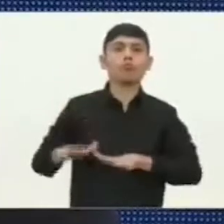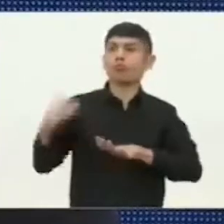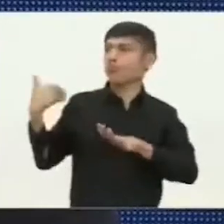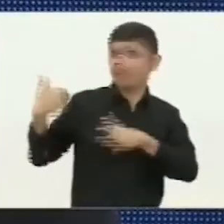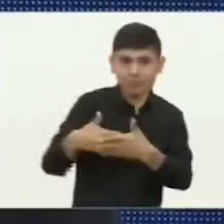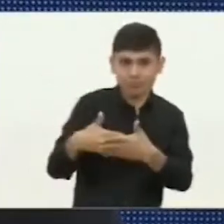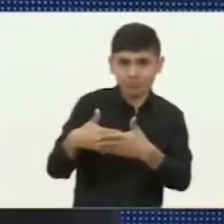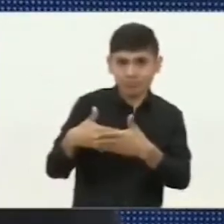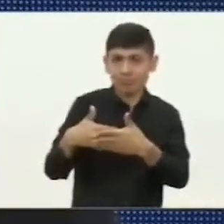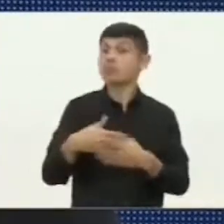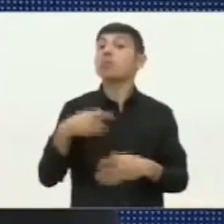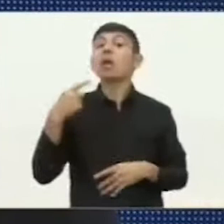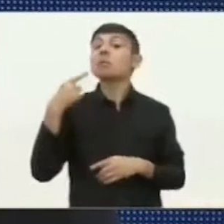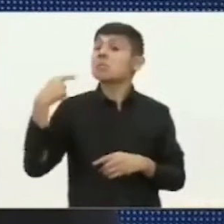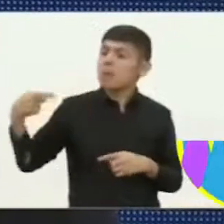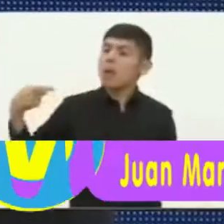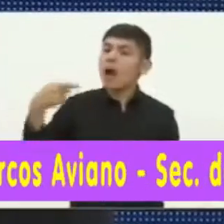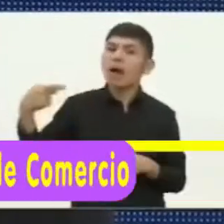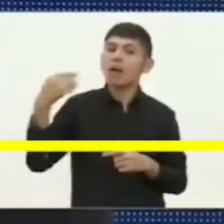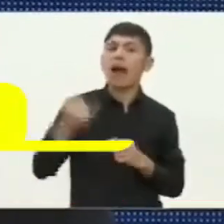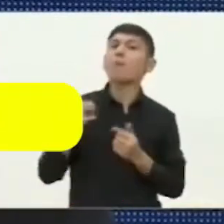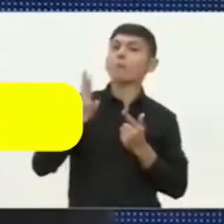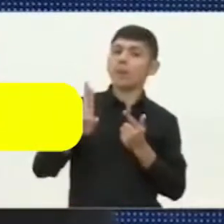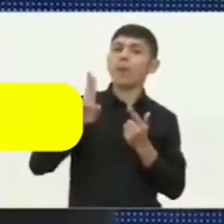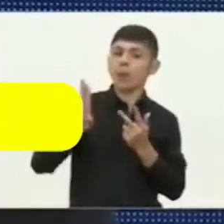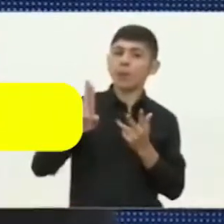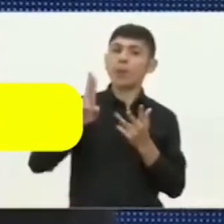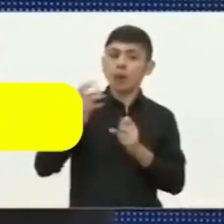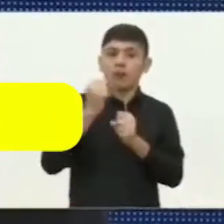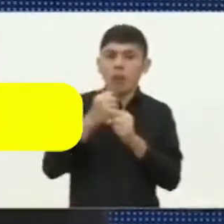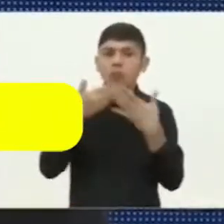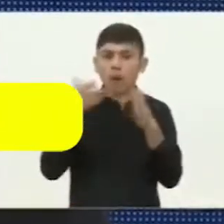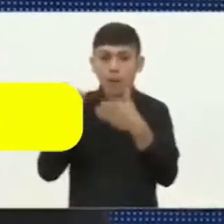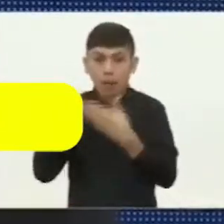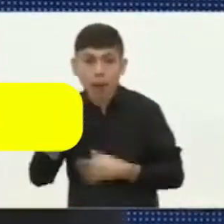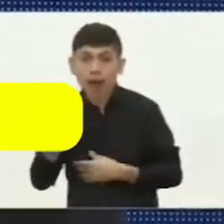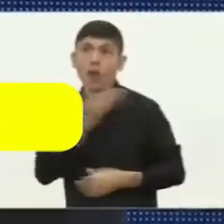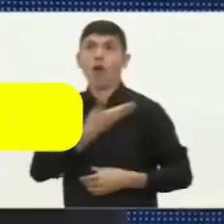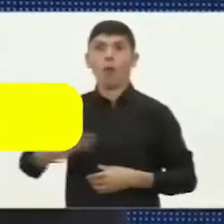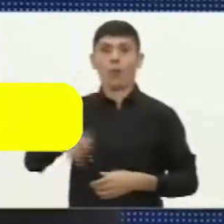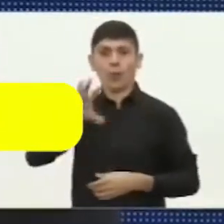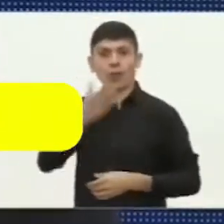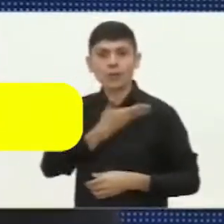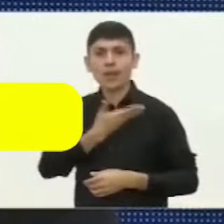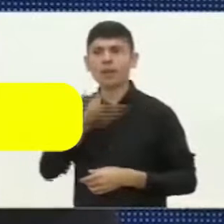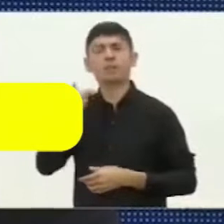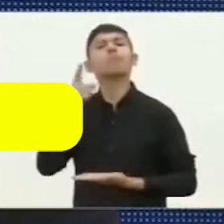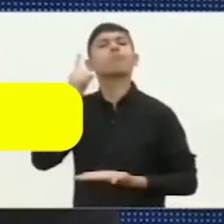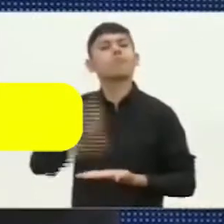En el devenir de la semana se han ido habilitando actividades, el gobernador ha ido